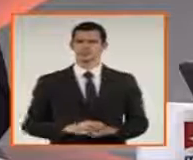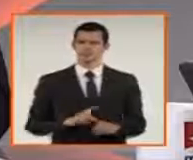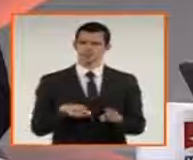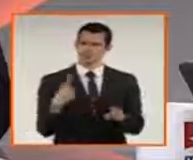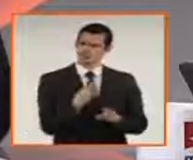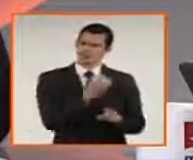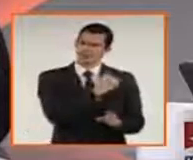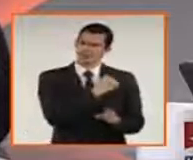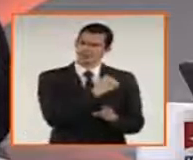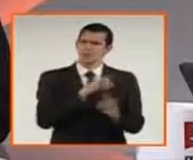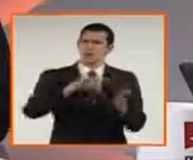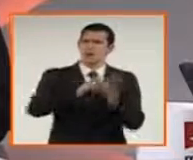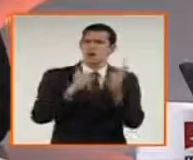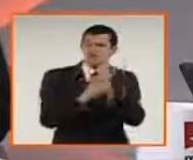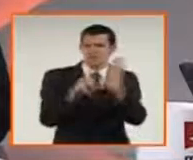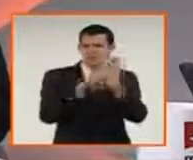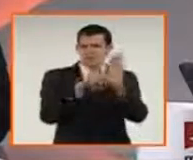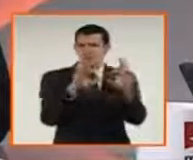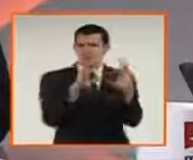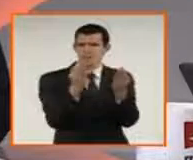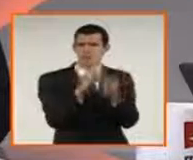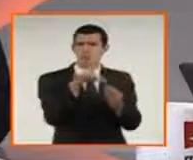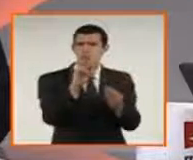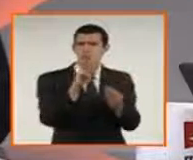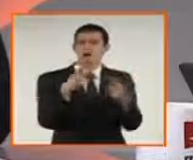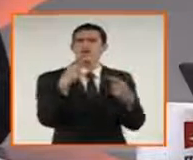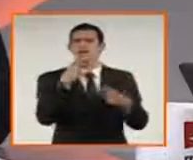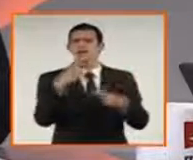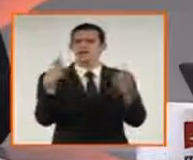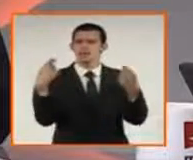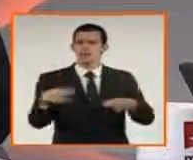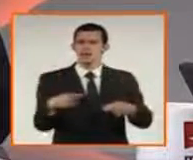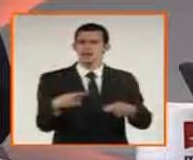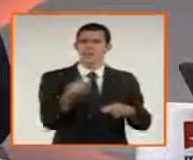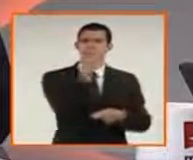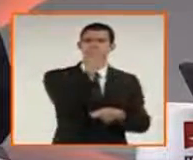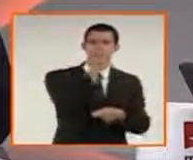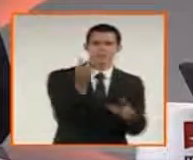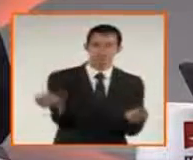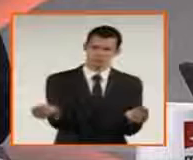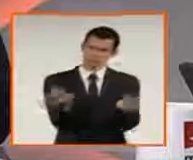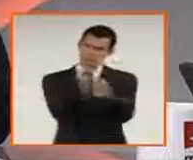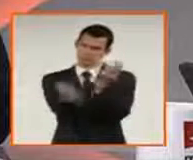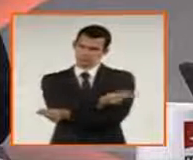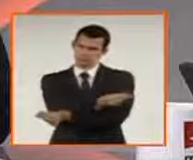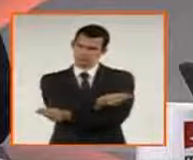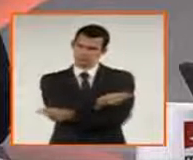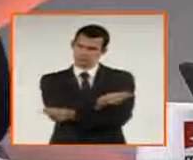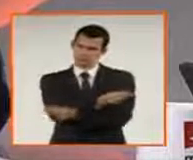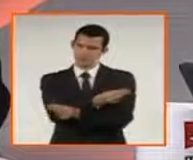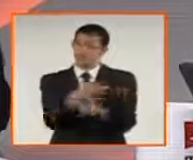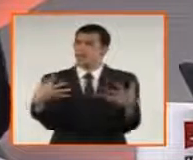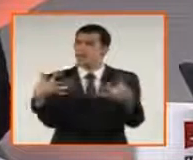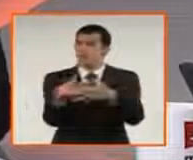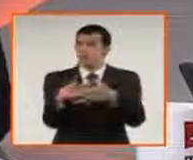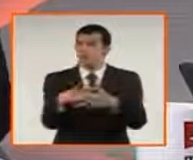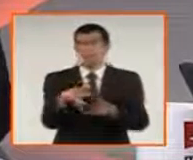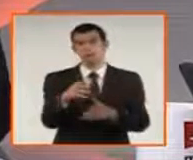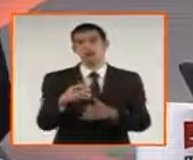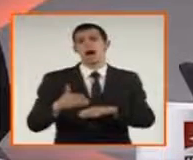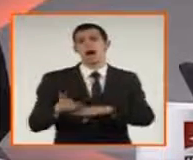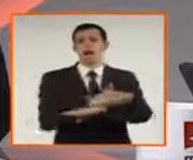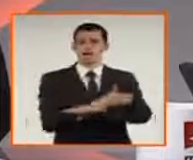de dar alimentos común, como la que hemos visto antes, una vez que se produzca, por supuesto, el nacimiento. Y una